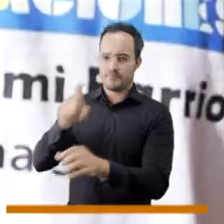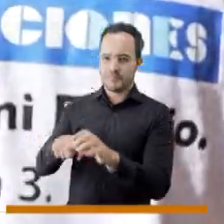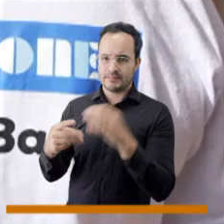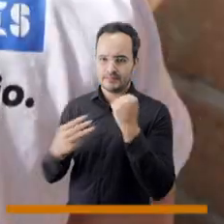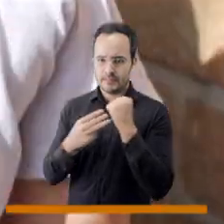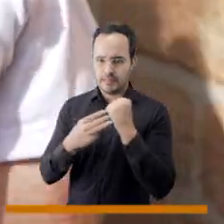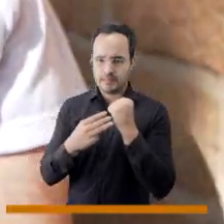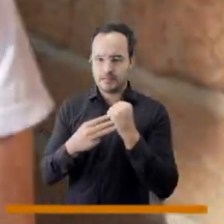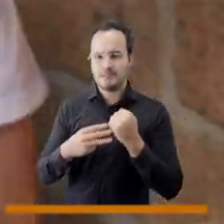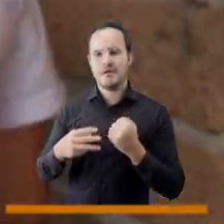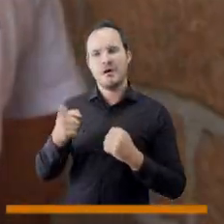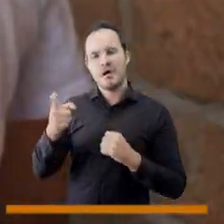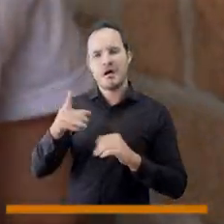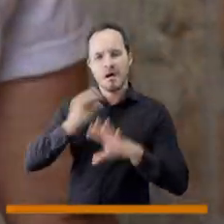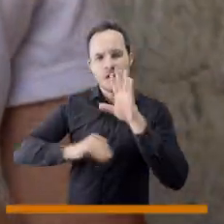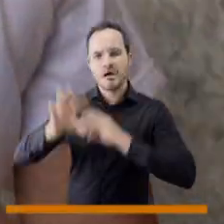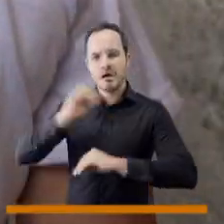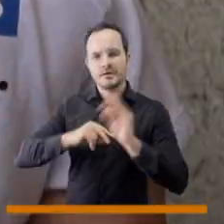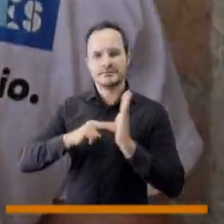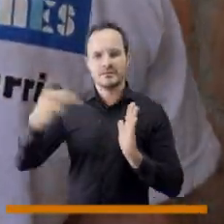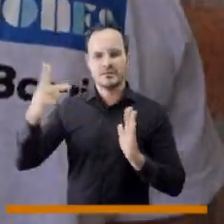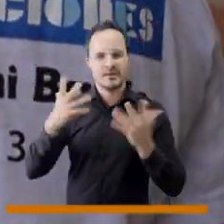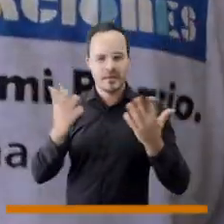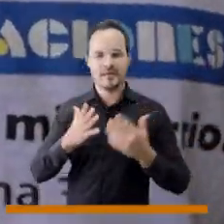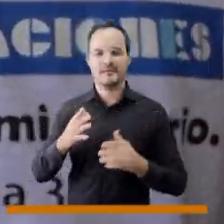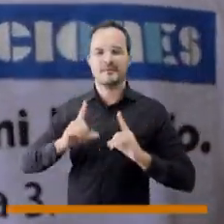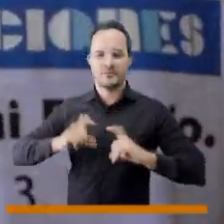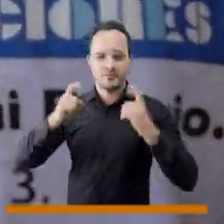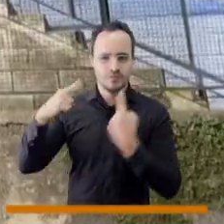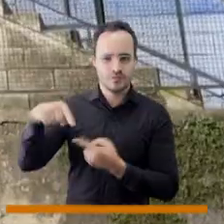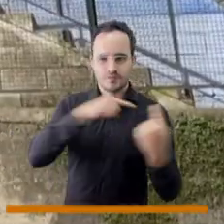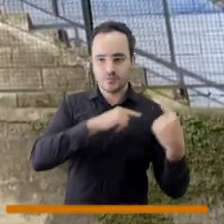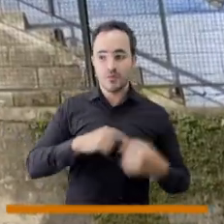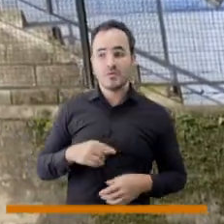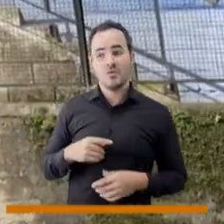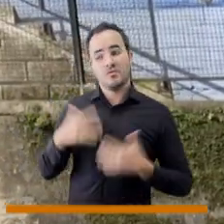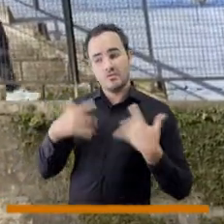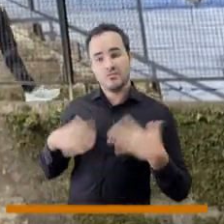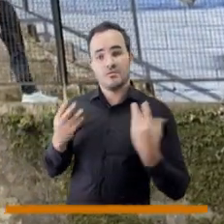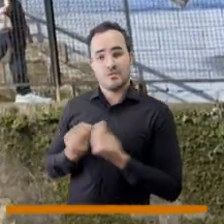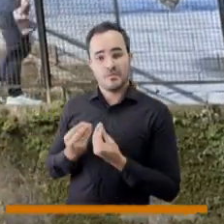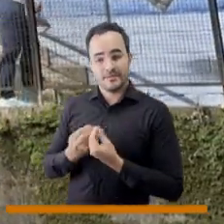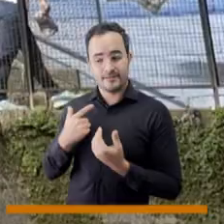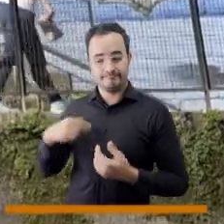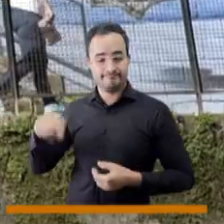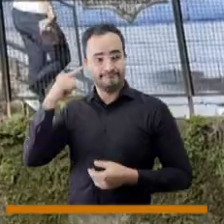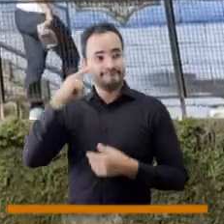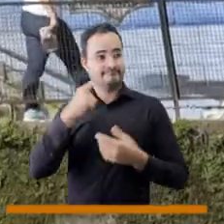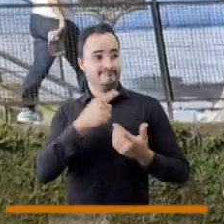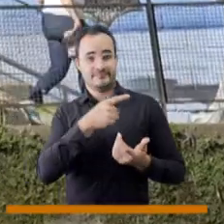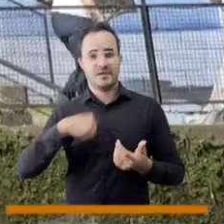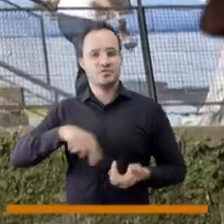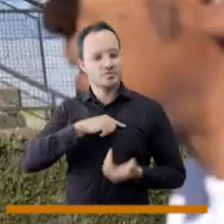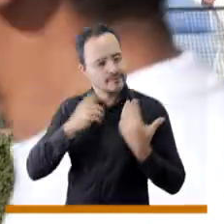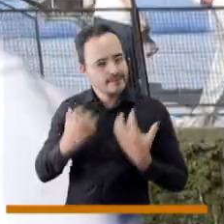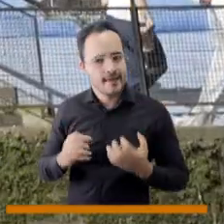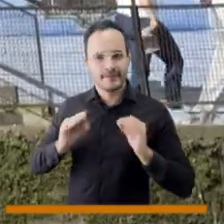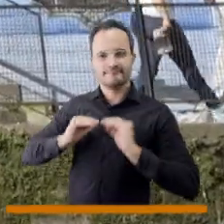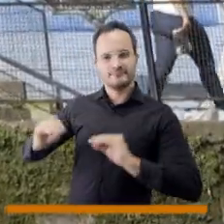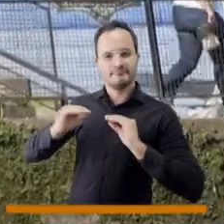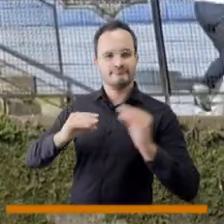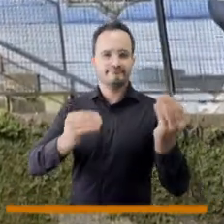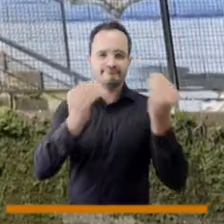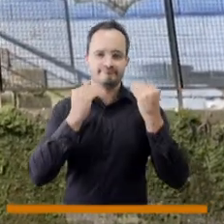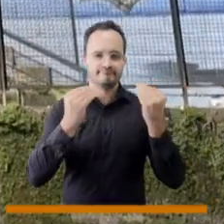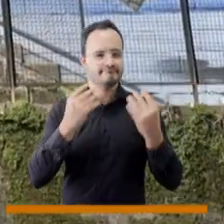SENA a realizar una tecnología de guianza en turismo. Son compañeros que queremos capacitarnos para